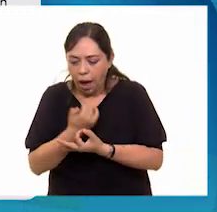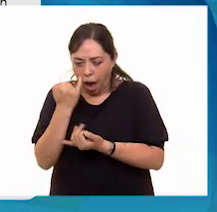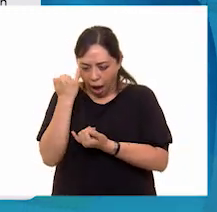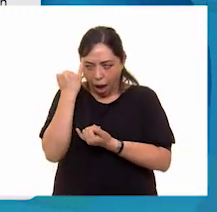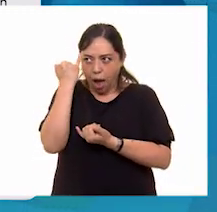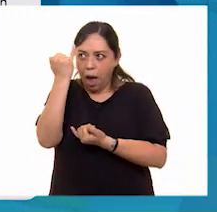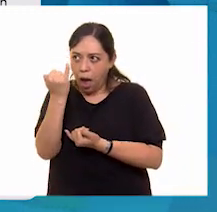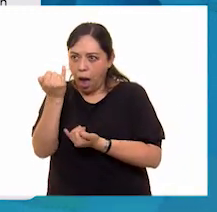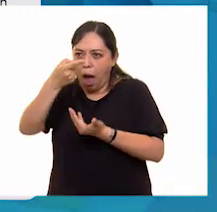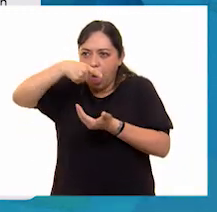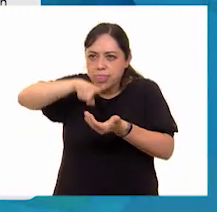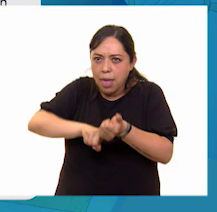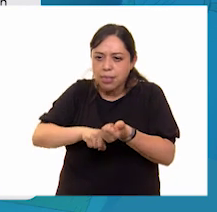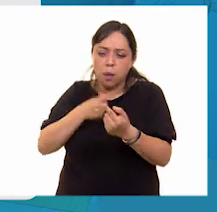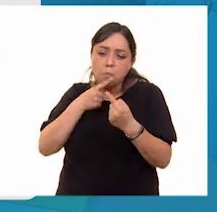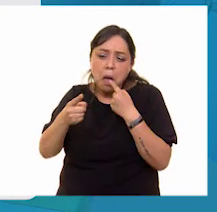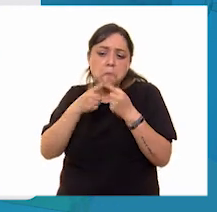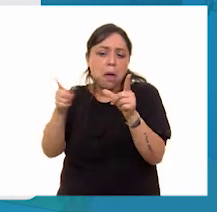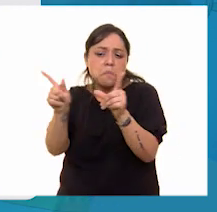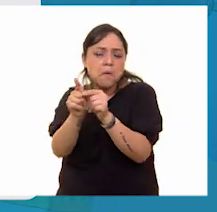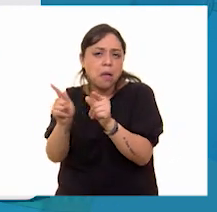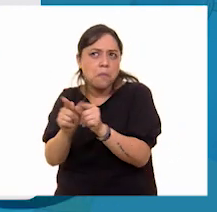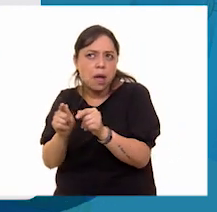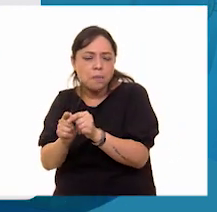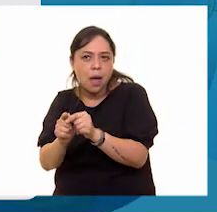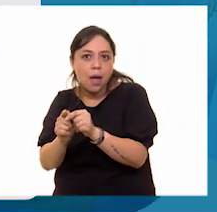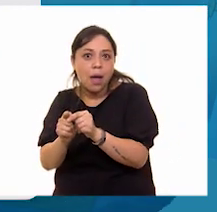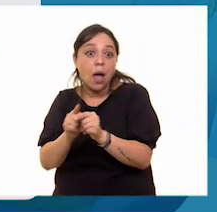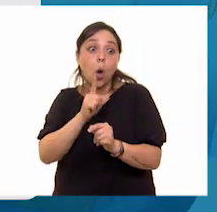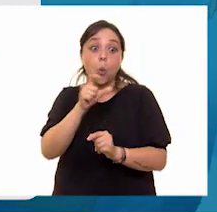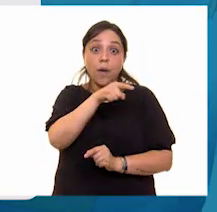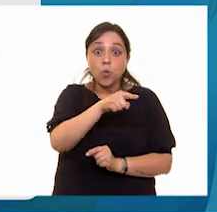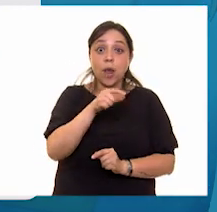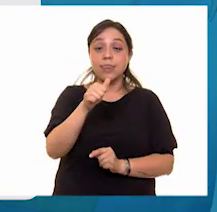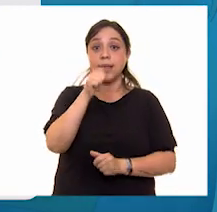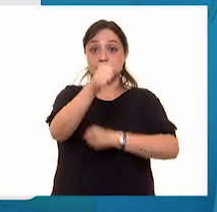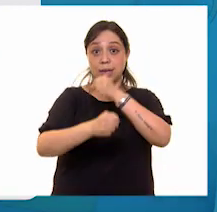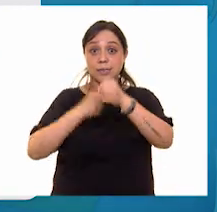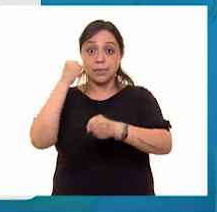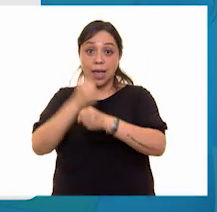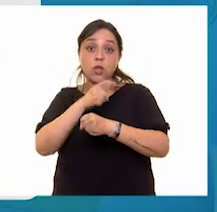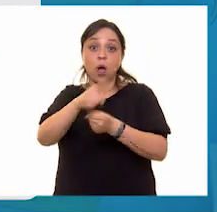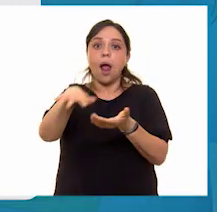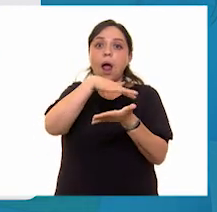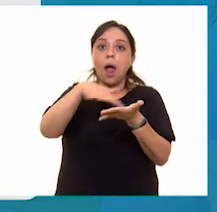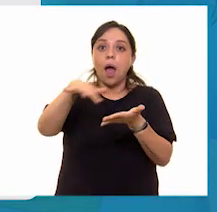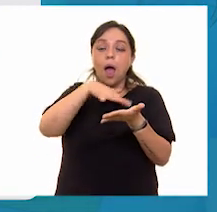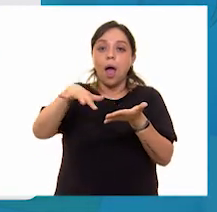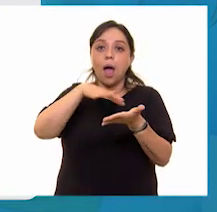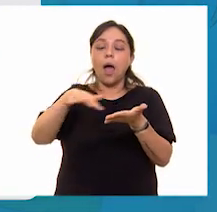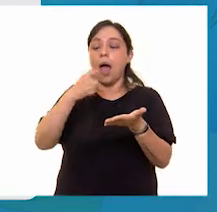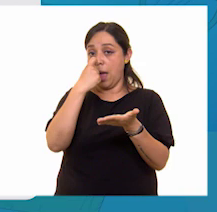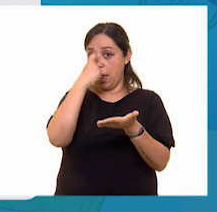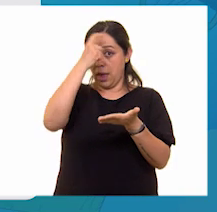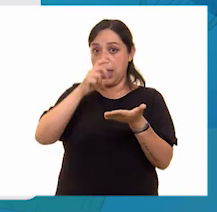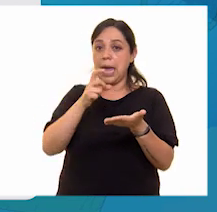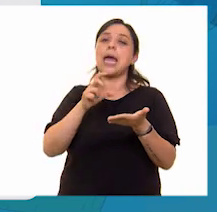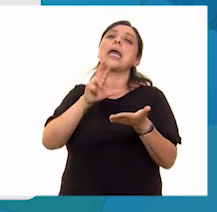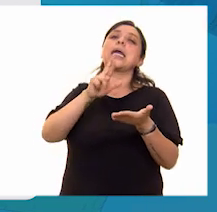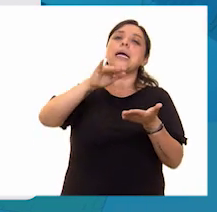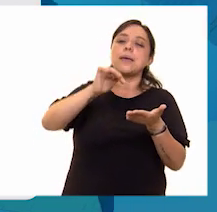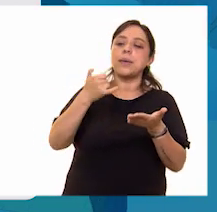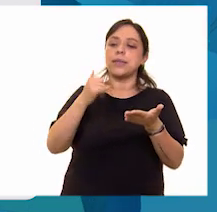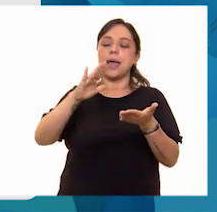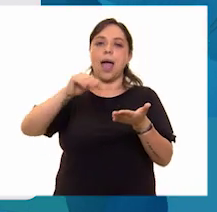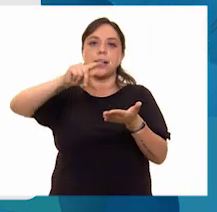tienen diálogos cortos. A los 16 años leyó Crimen y Castigo del escritor ruso Fyodor Mikhailovich